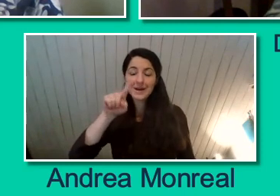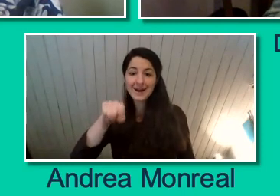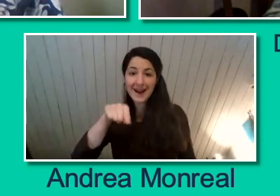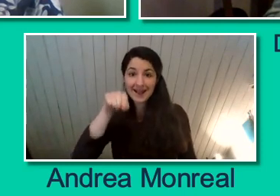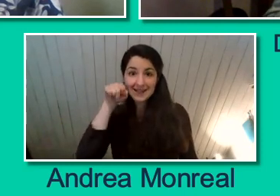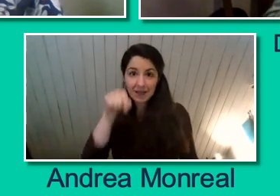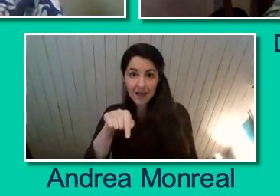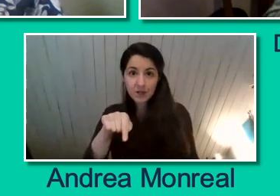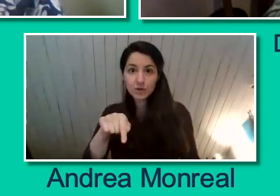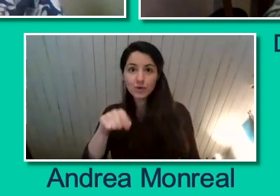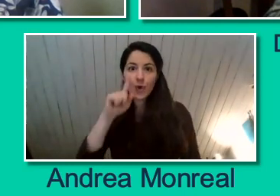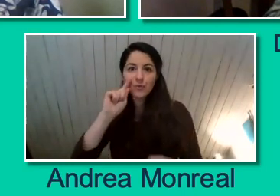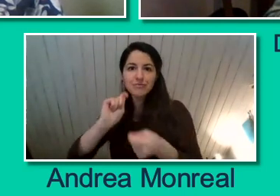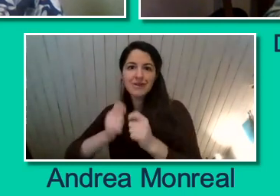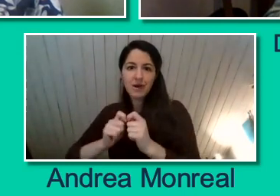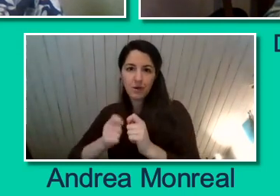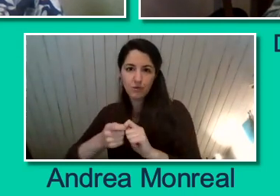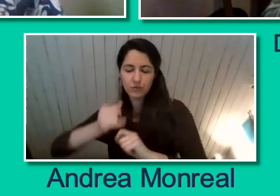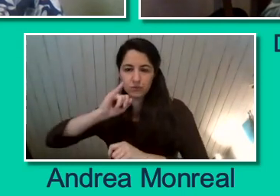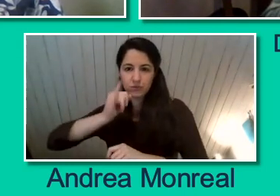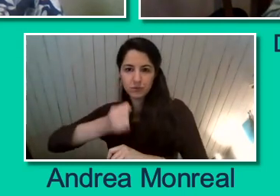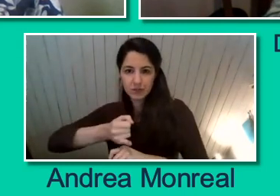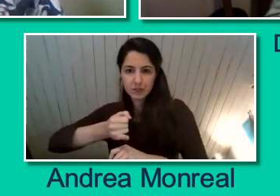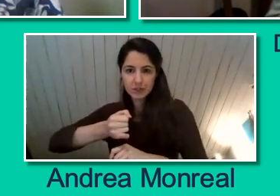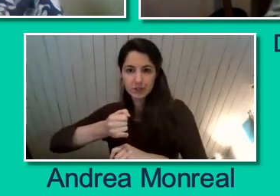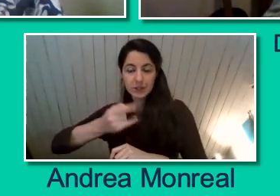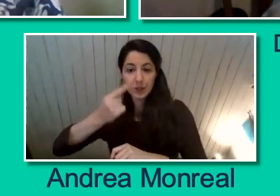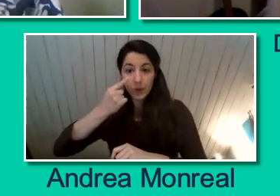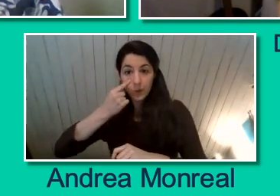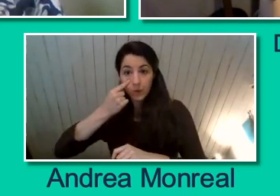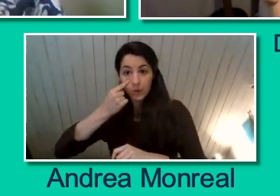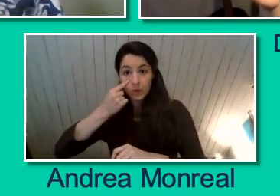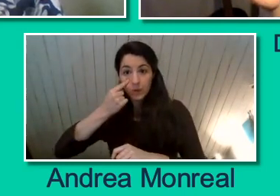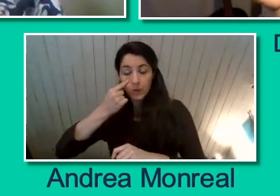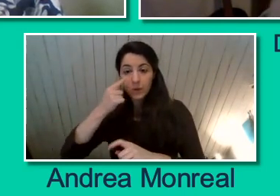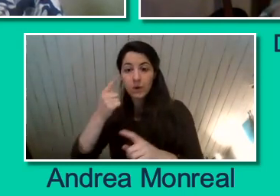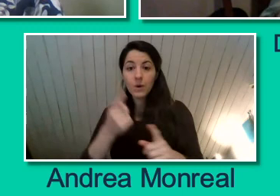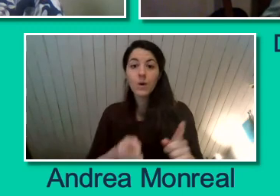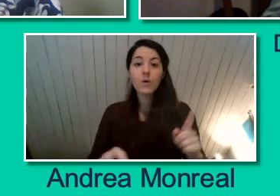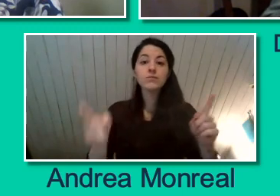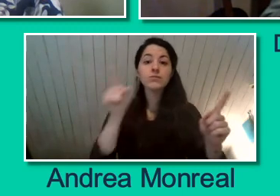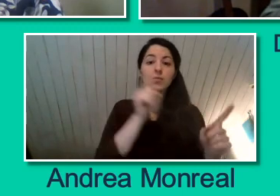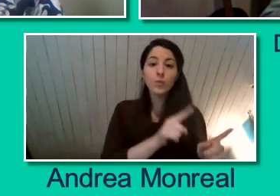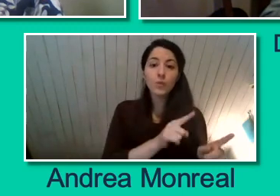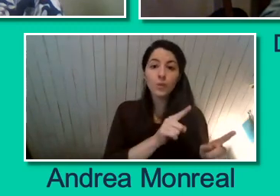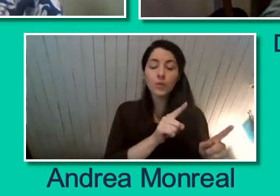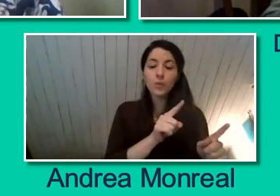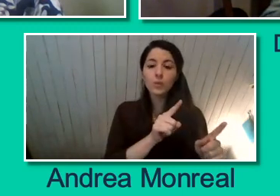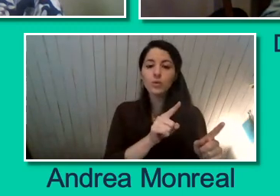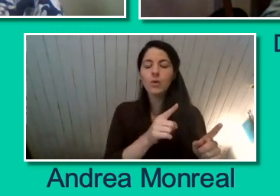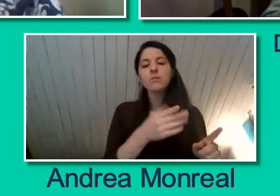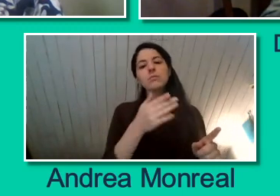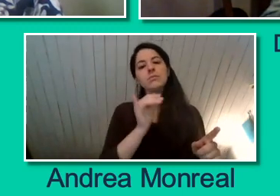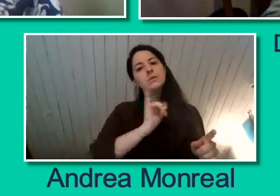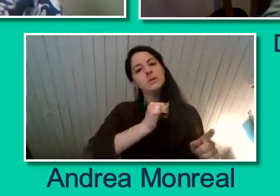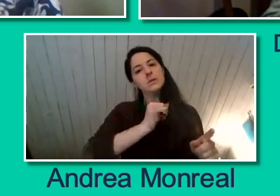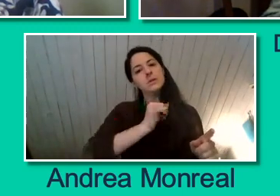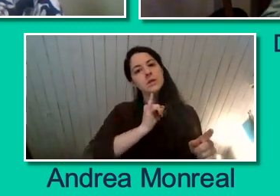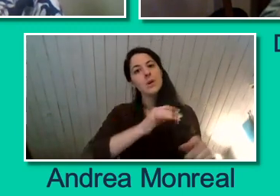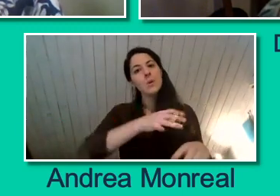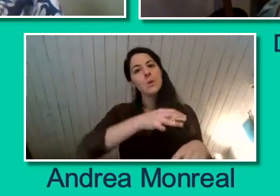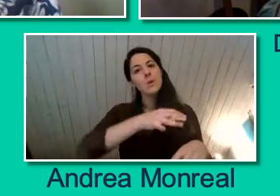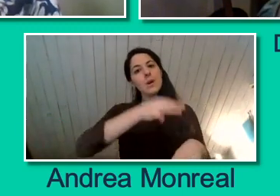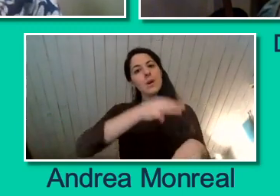que por ese lado hay que estar tranquilos. El otro es que evidentemente un paciente que está con tratamiento de